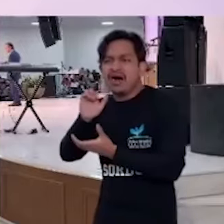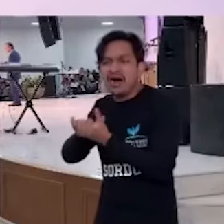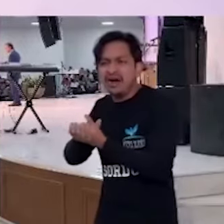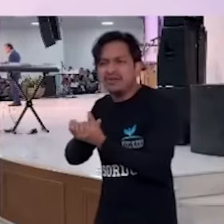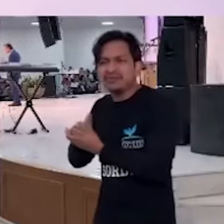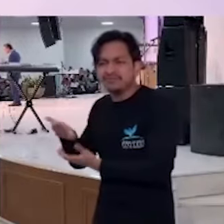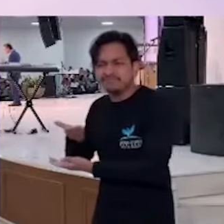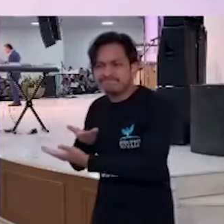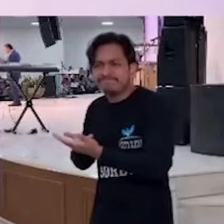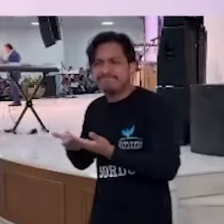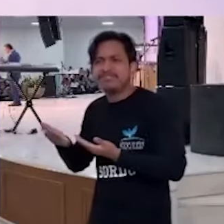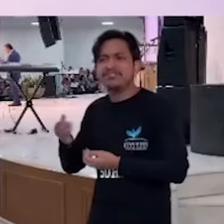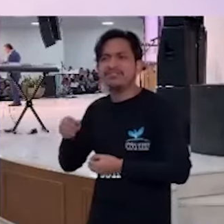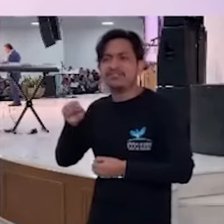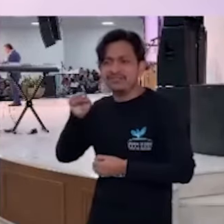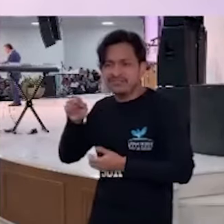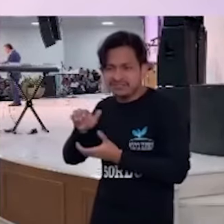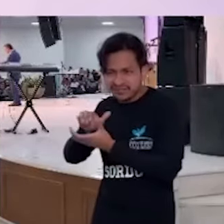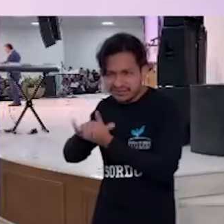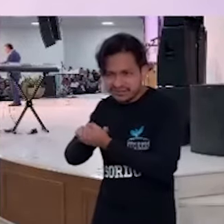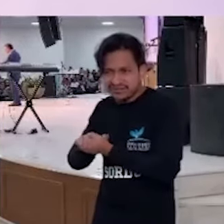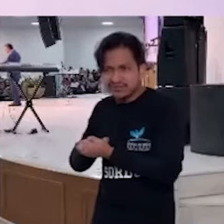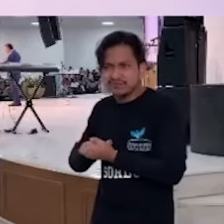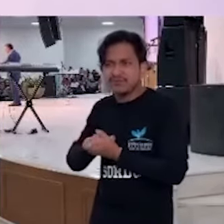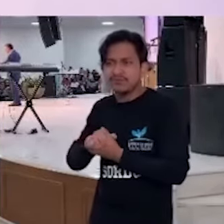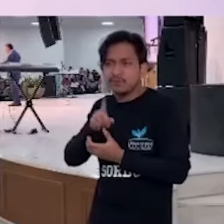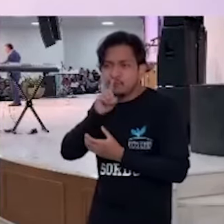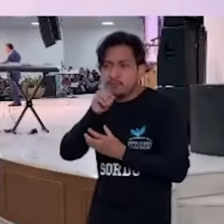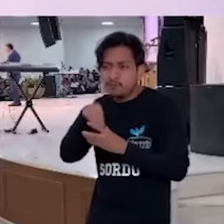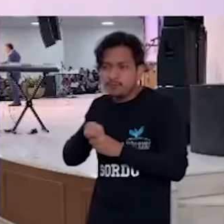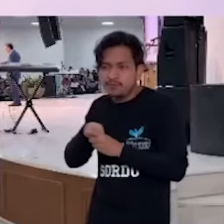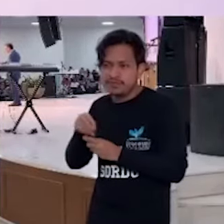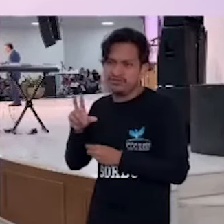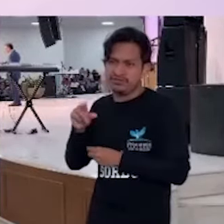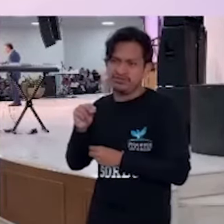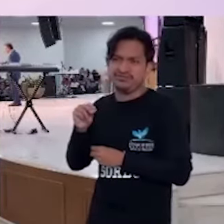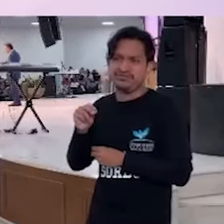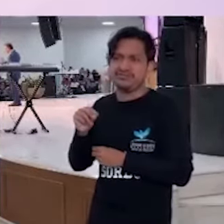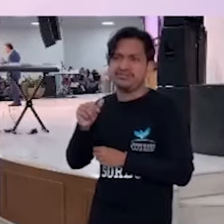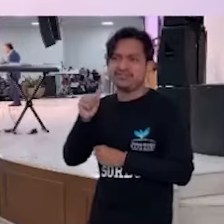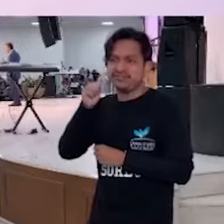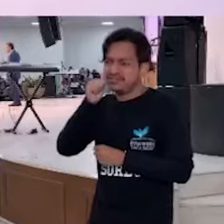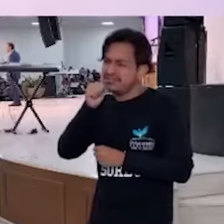ocultas. Recuerda que el hombre de Dios, dijo el apóstol Pablo, debe ser